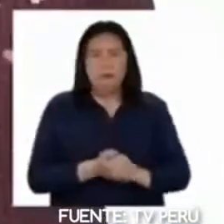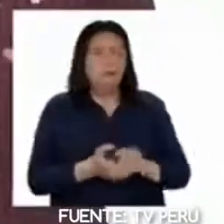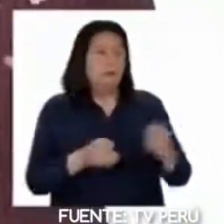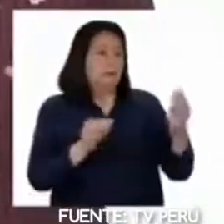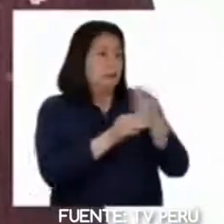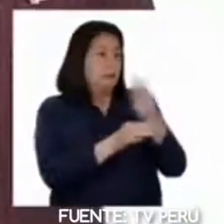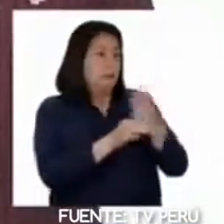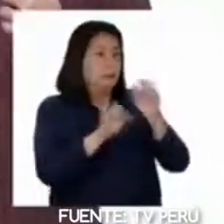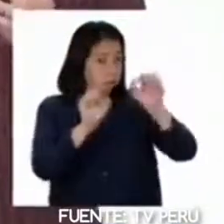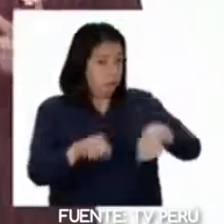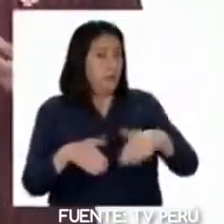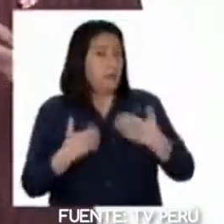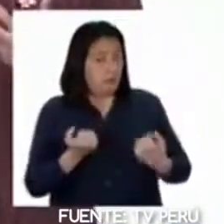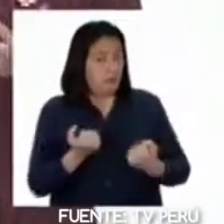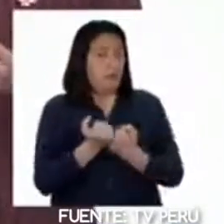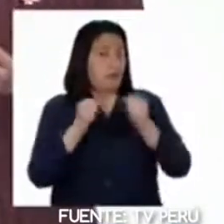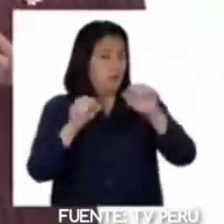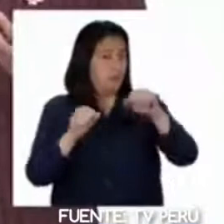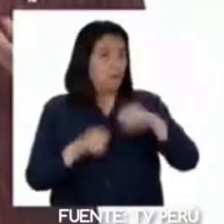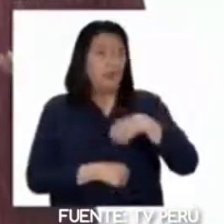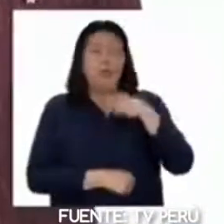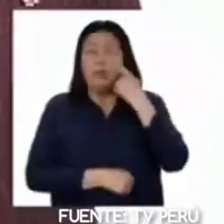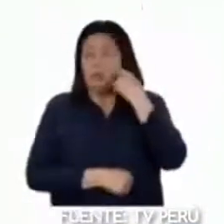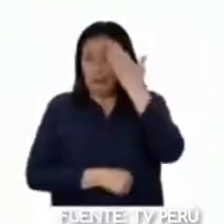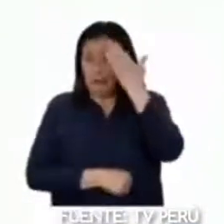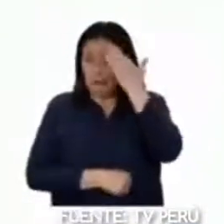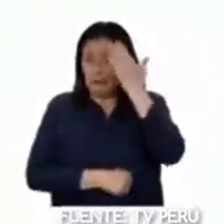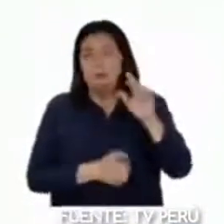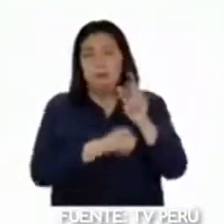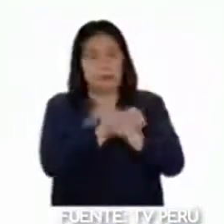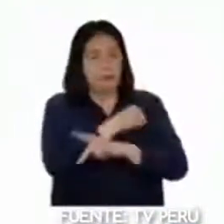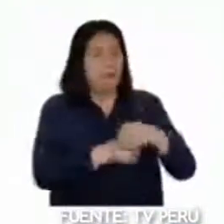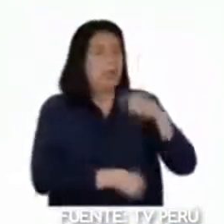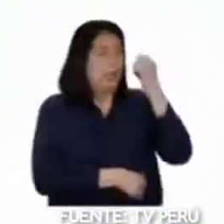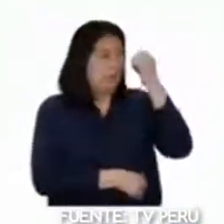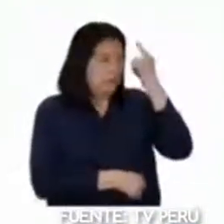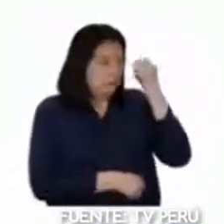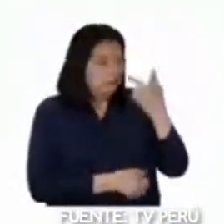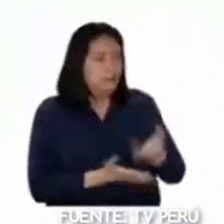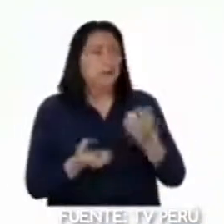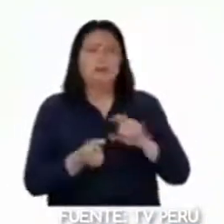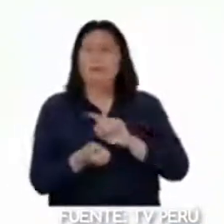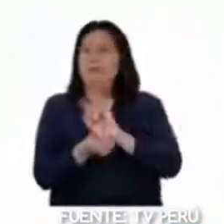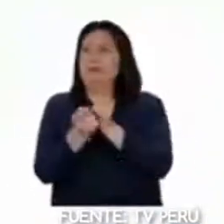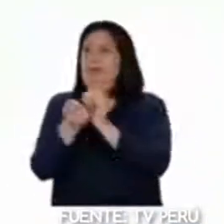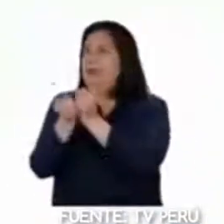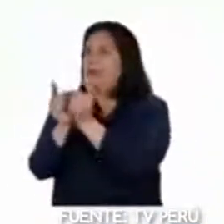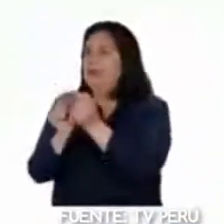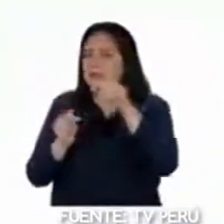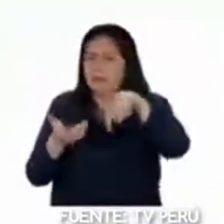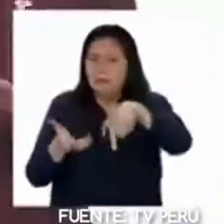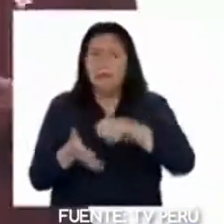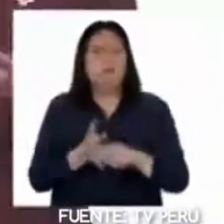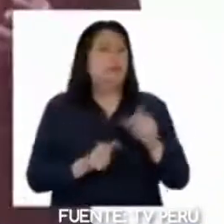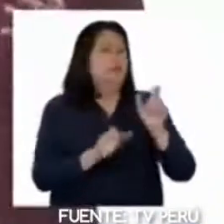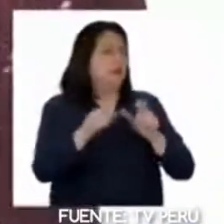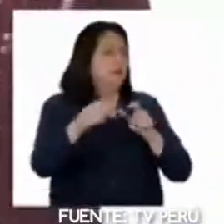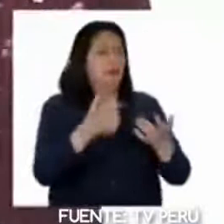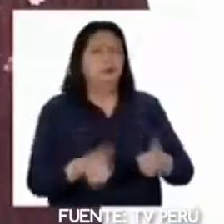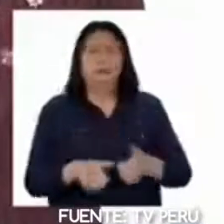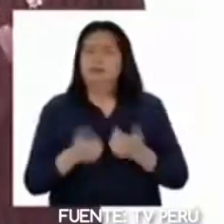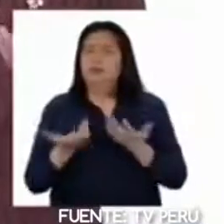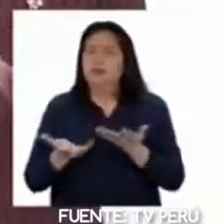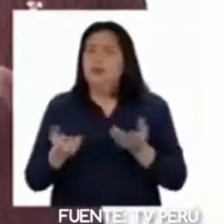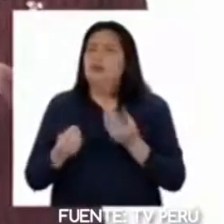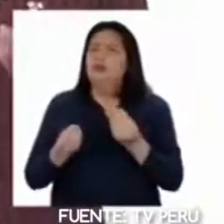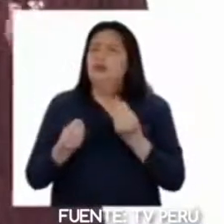La matemática puede aportar mucho a conocernos como país, a entender los cambios que ha sufrido nuestra población y en